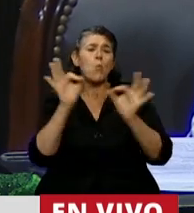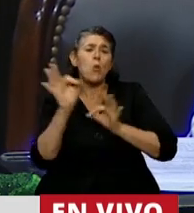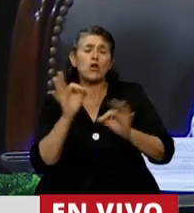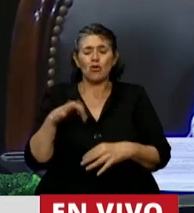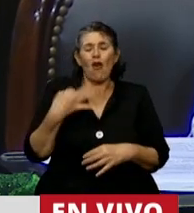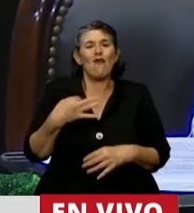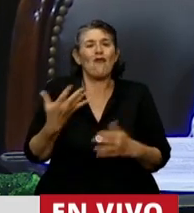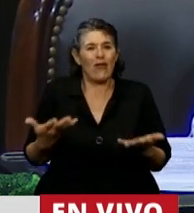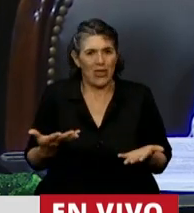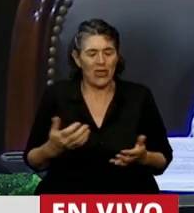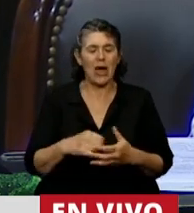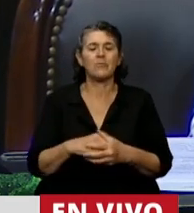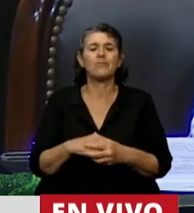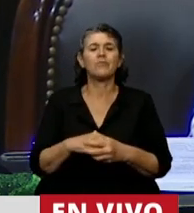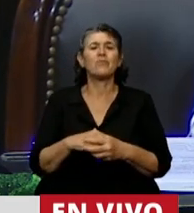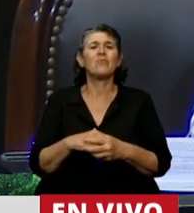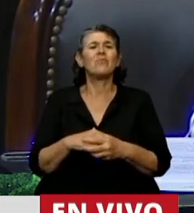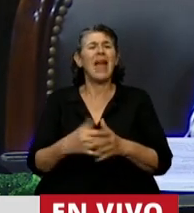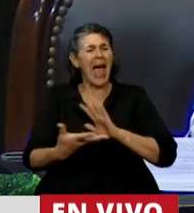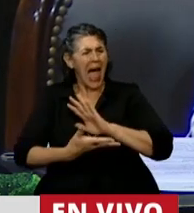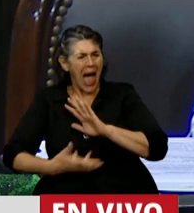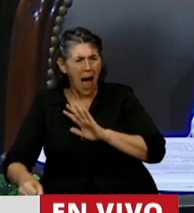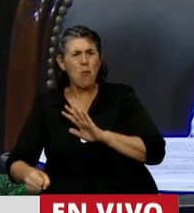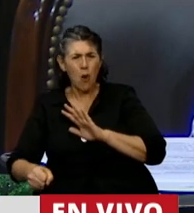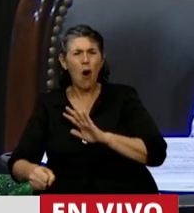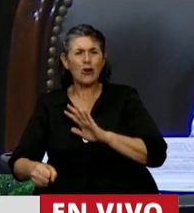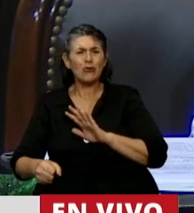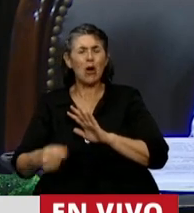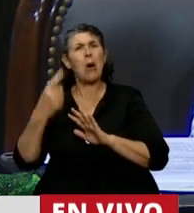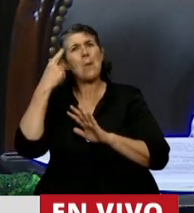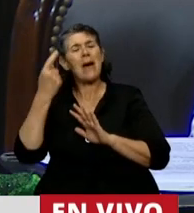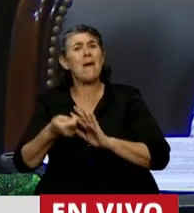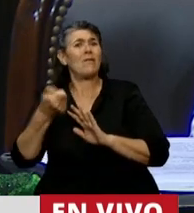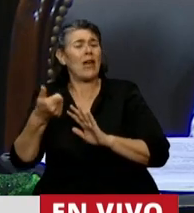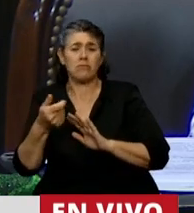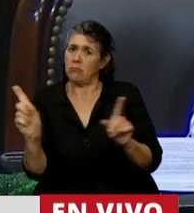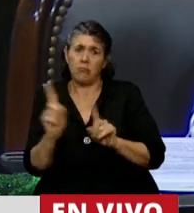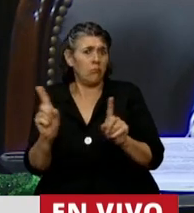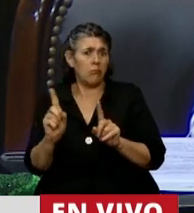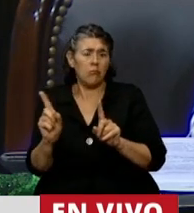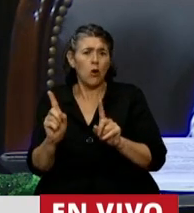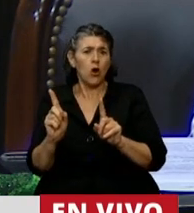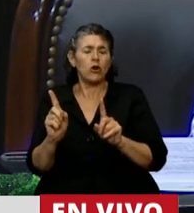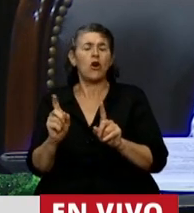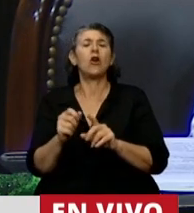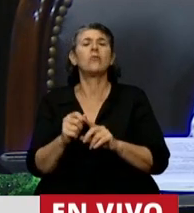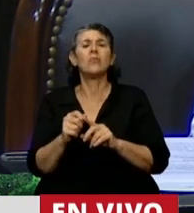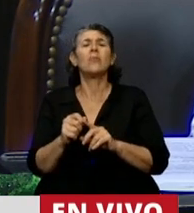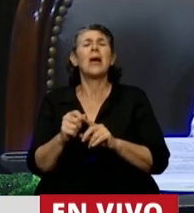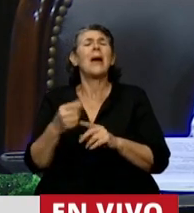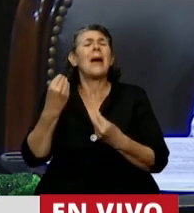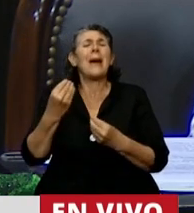aborto no es una decisión deseable, y no porque necesariamente sea una experiencia traumatizante, porque